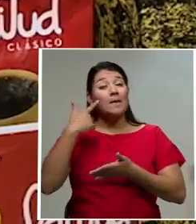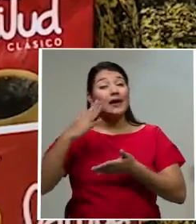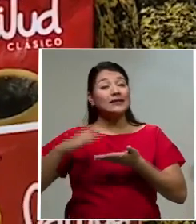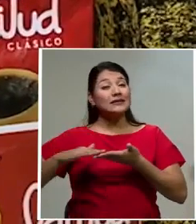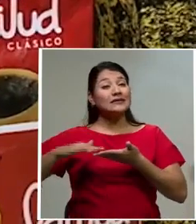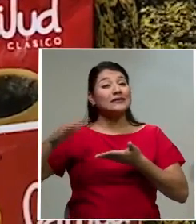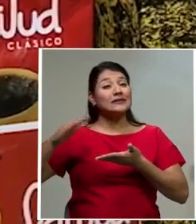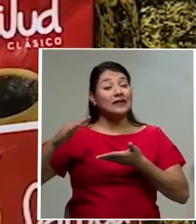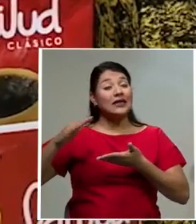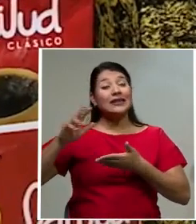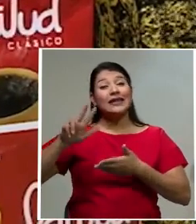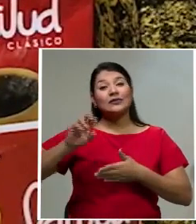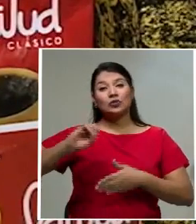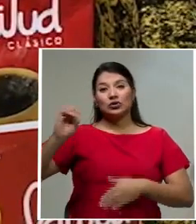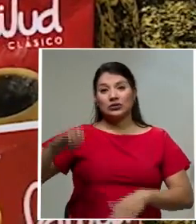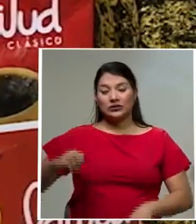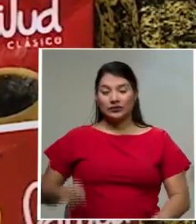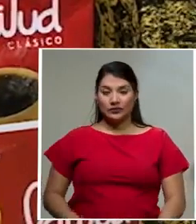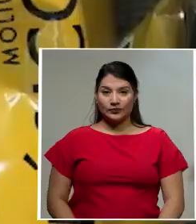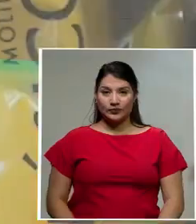3%.